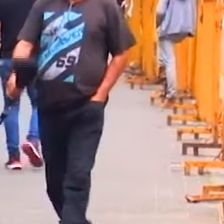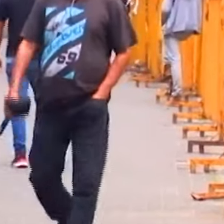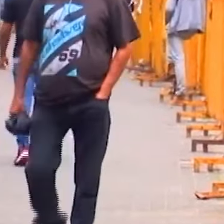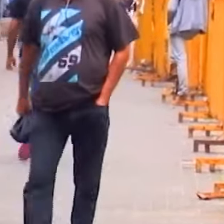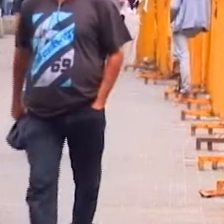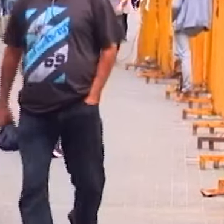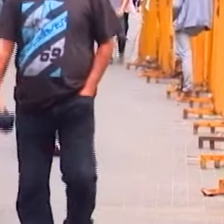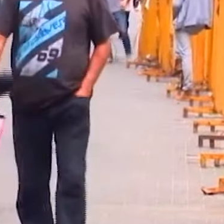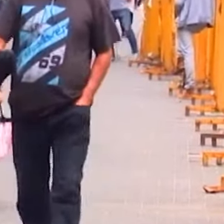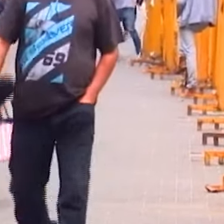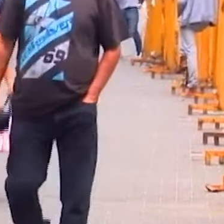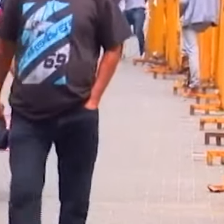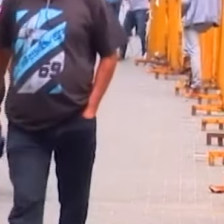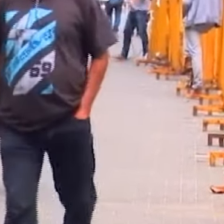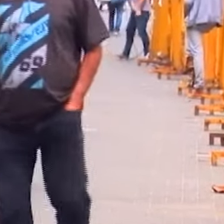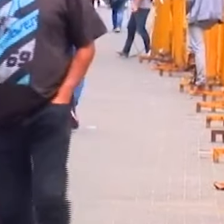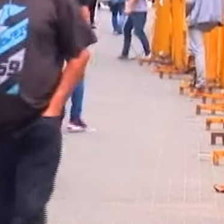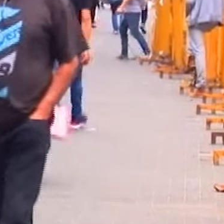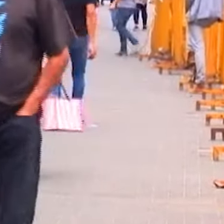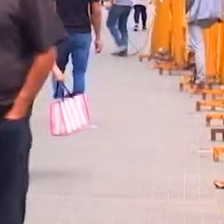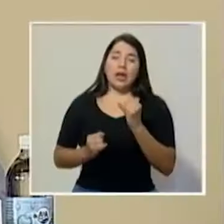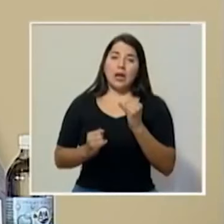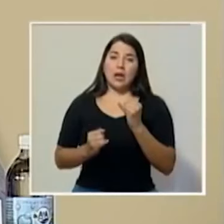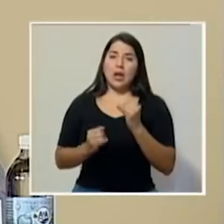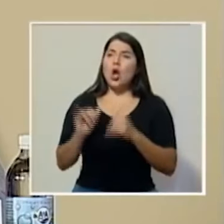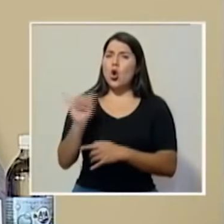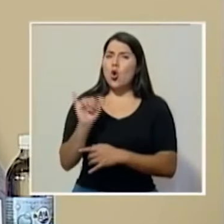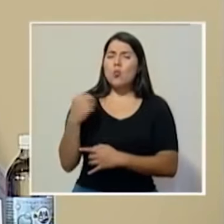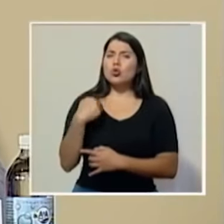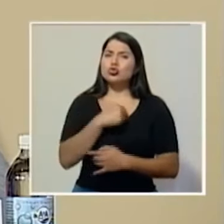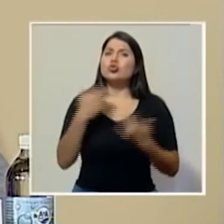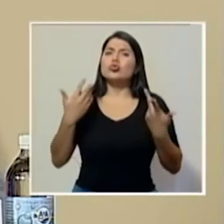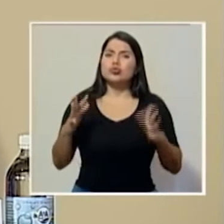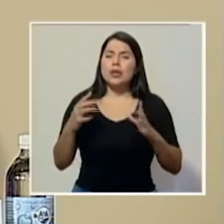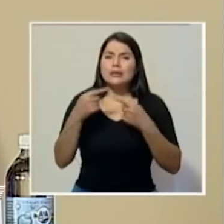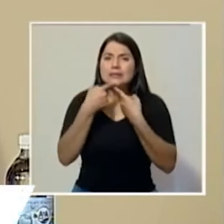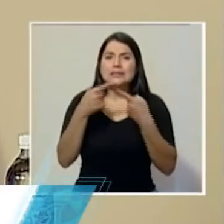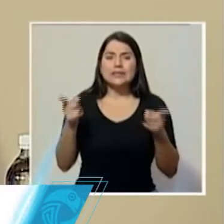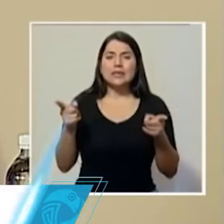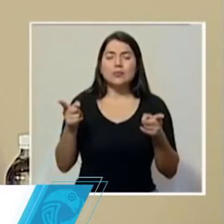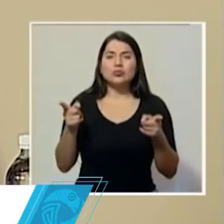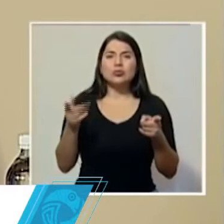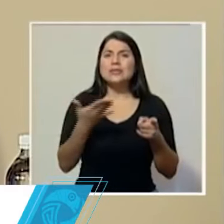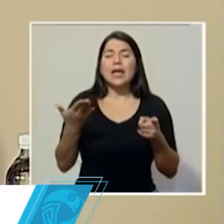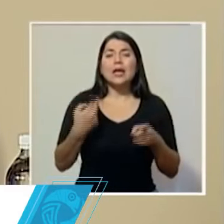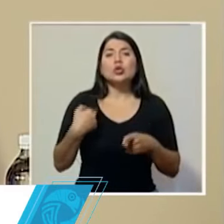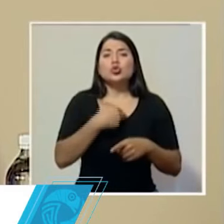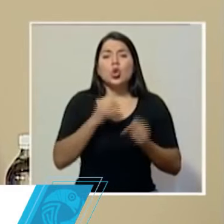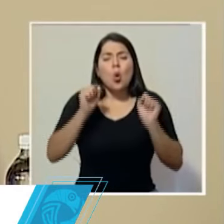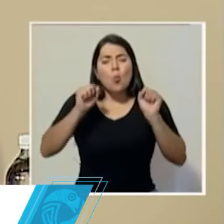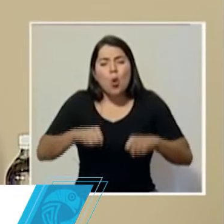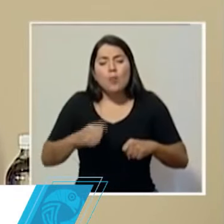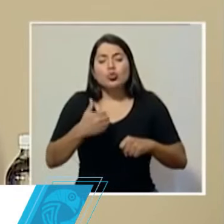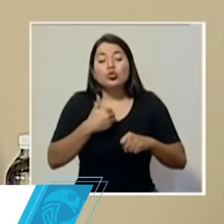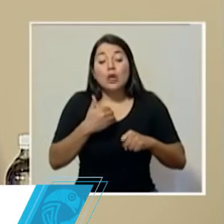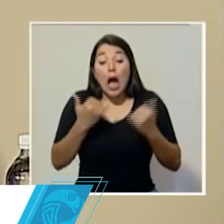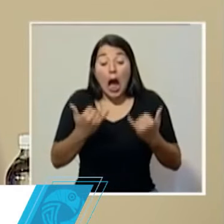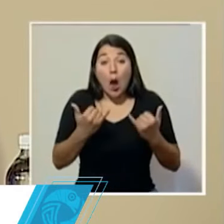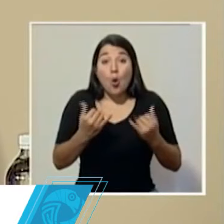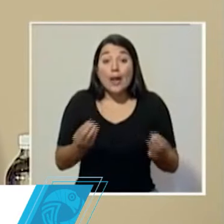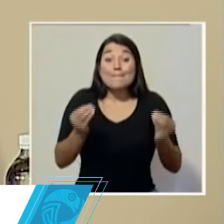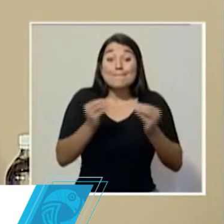se debe utilizar mascarillas o caretas. Como hemos indicado, que podamos tener más flexibilización